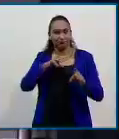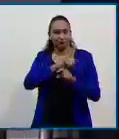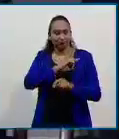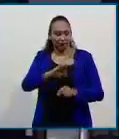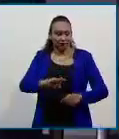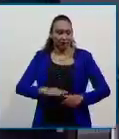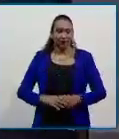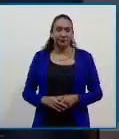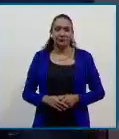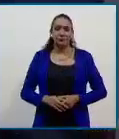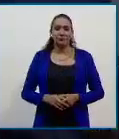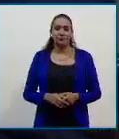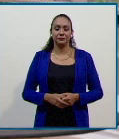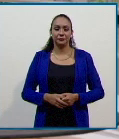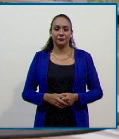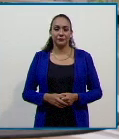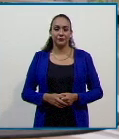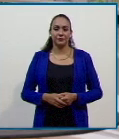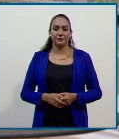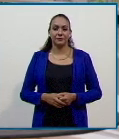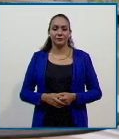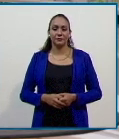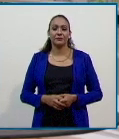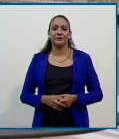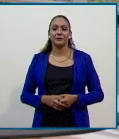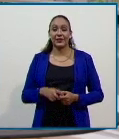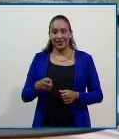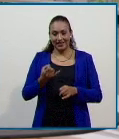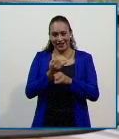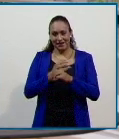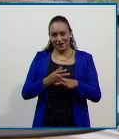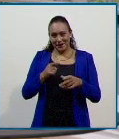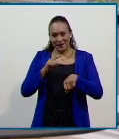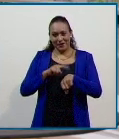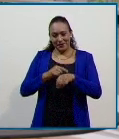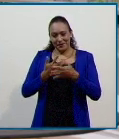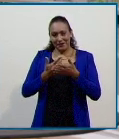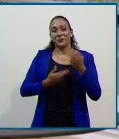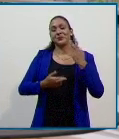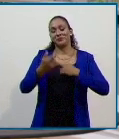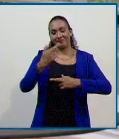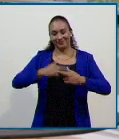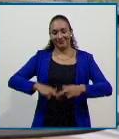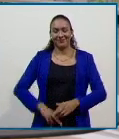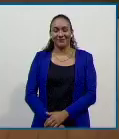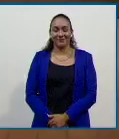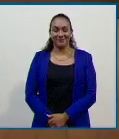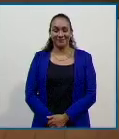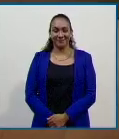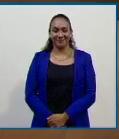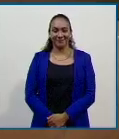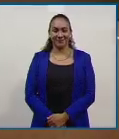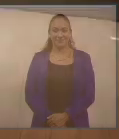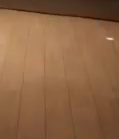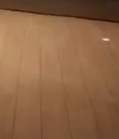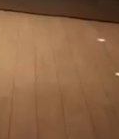Federación, Mario López Peña. Y con esta información vamos a un corte, ya volvemos.